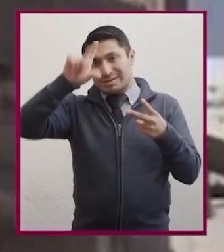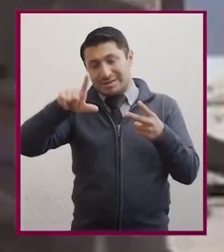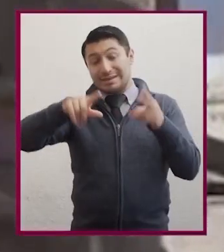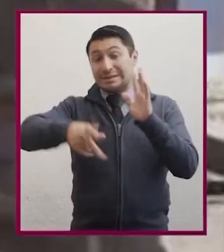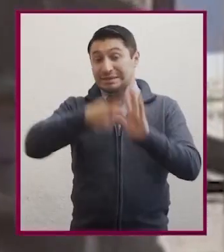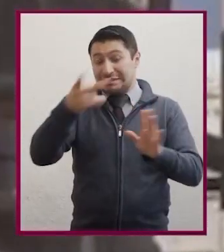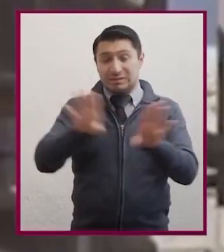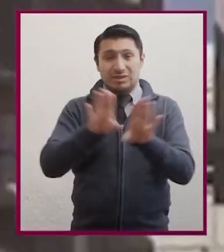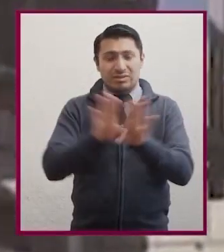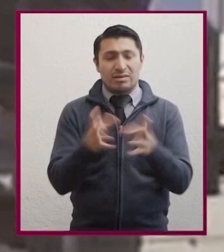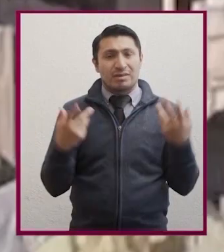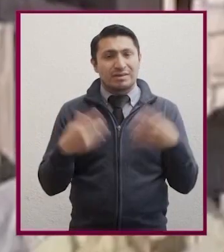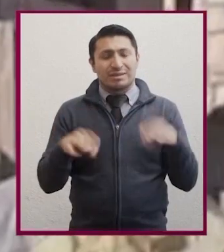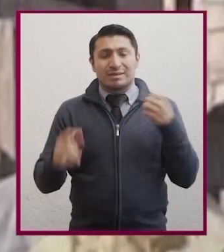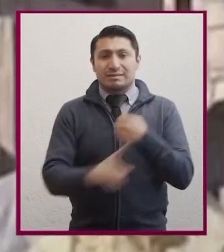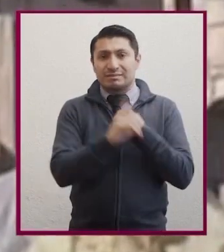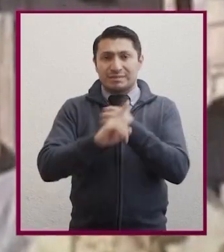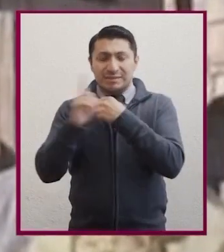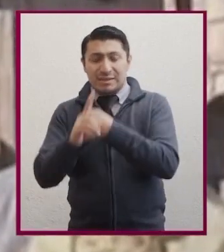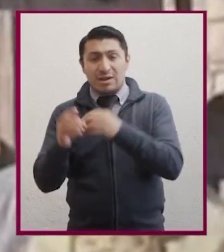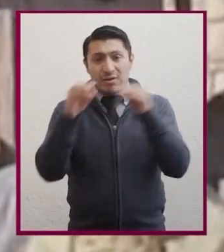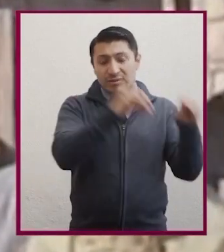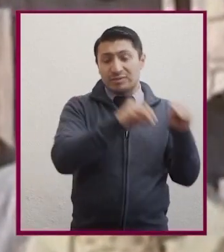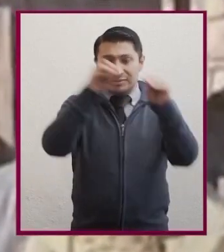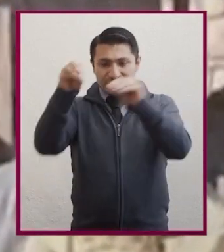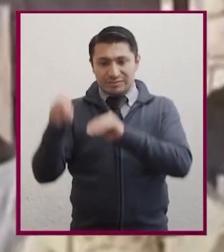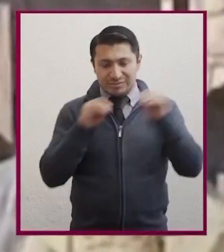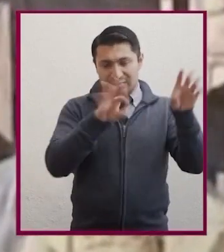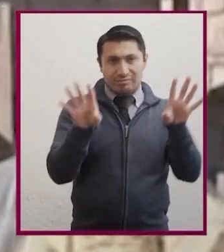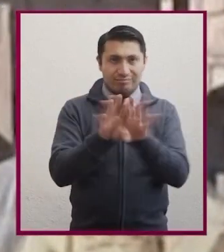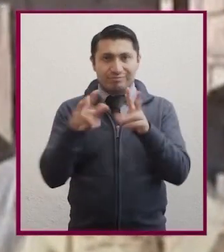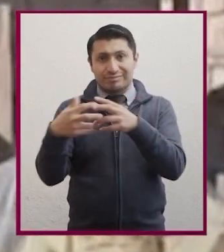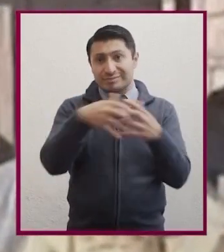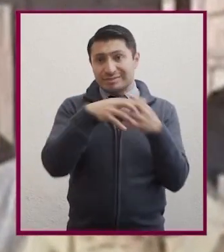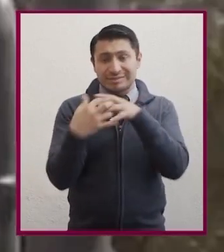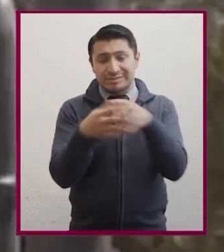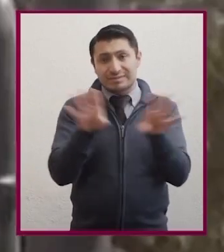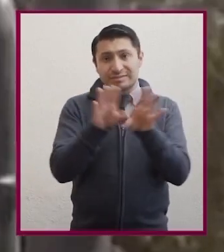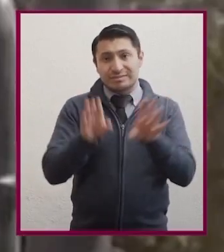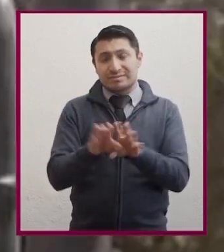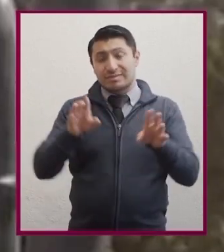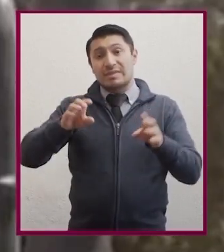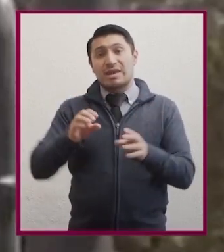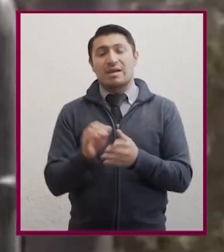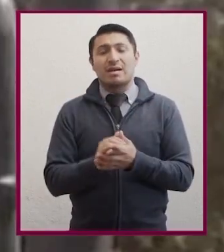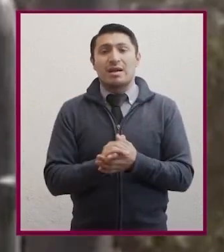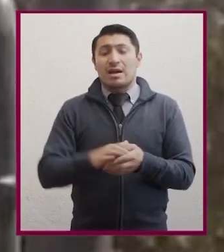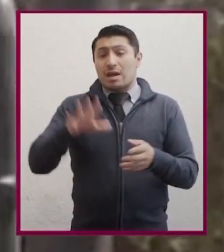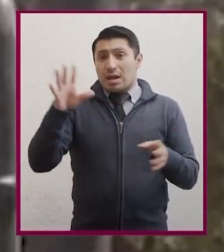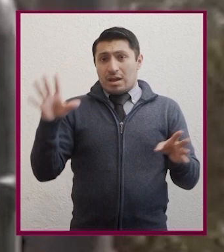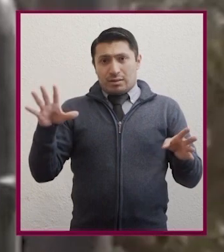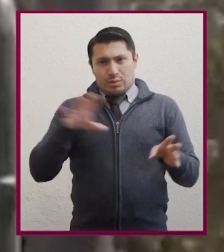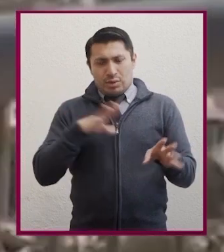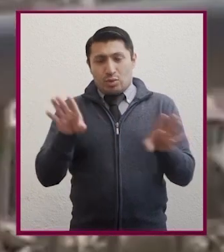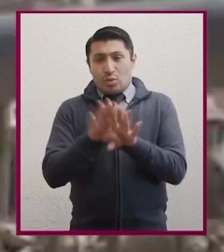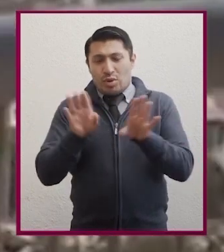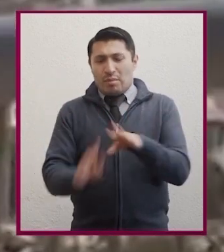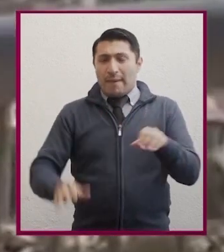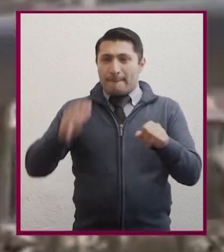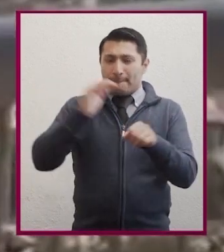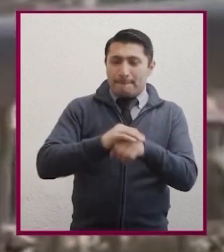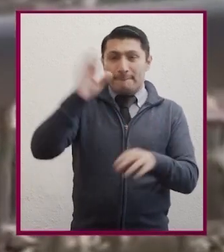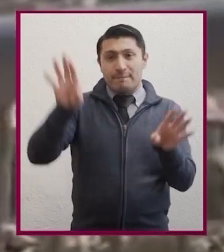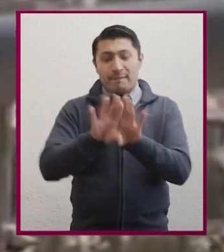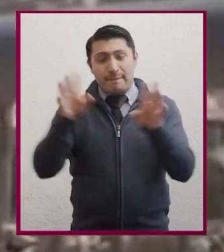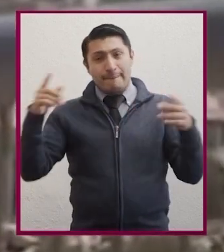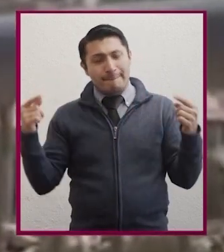Los asentamientos israelíes en territorios palestinos como Cisjordania y Jerusalén Oriental han sido una de las mayores